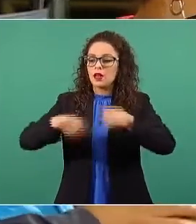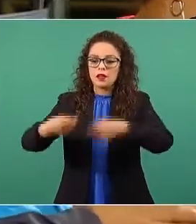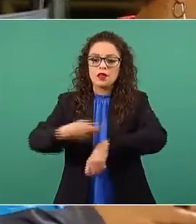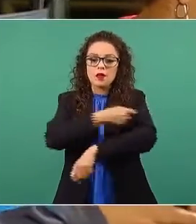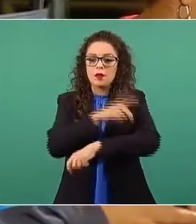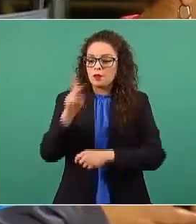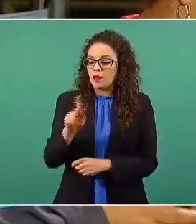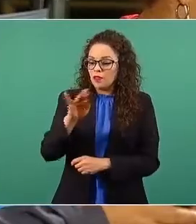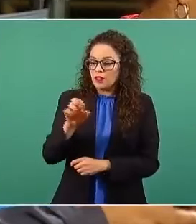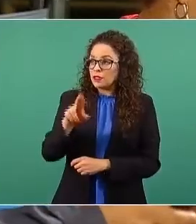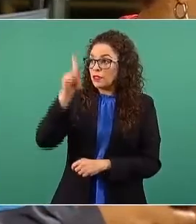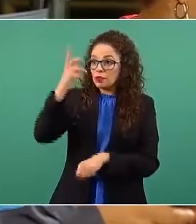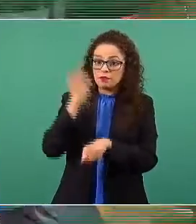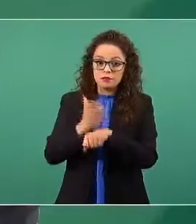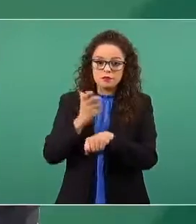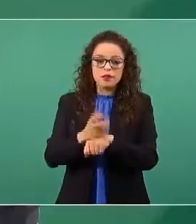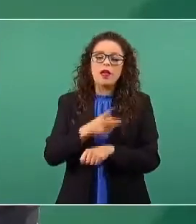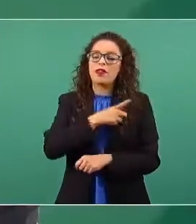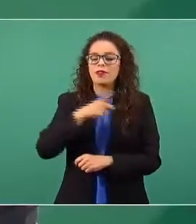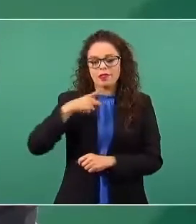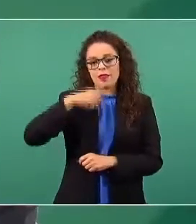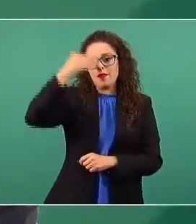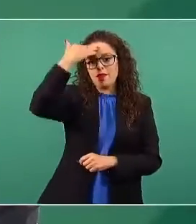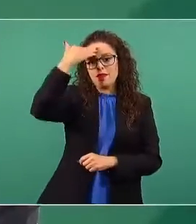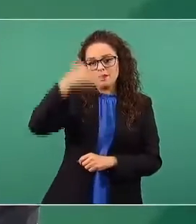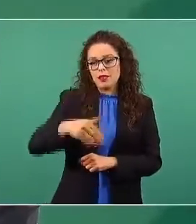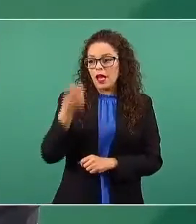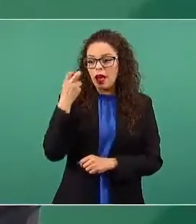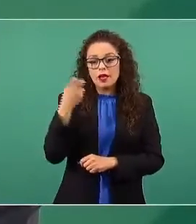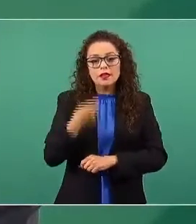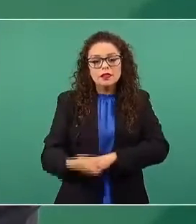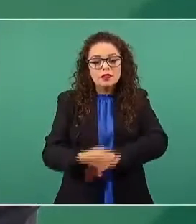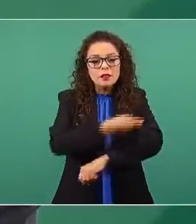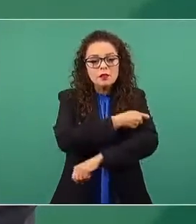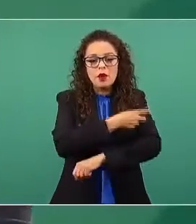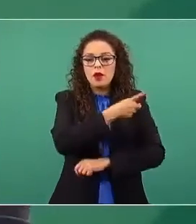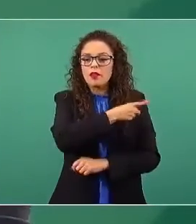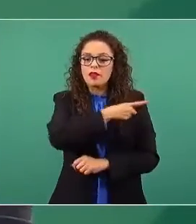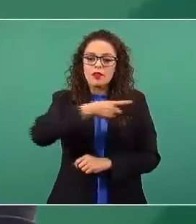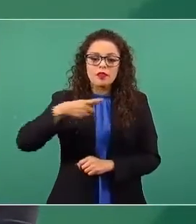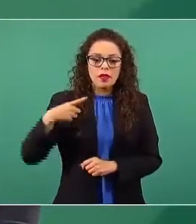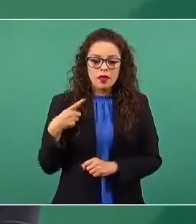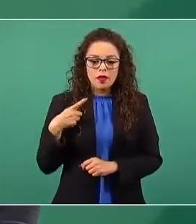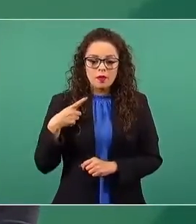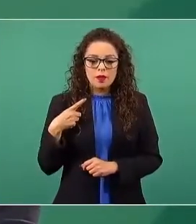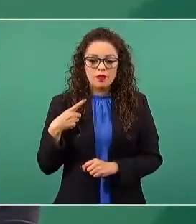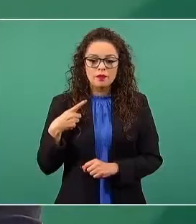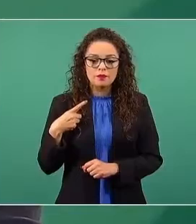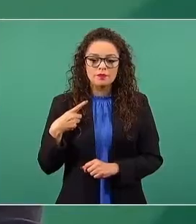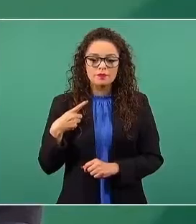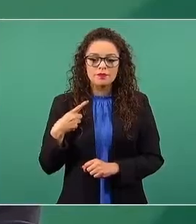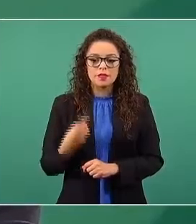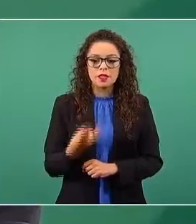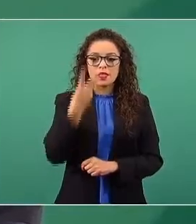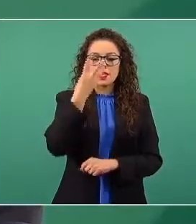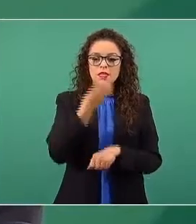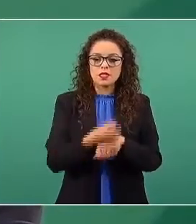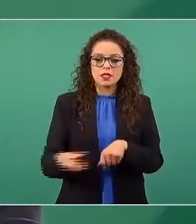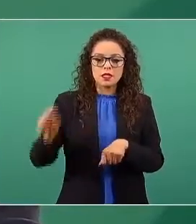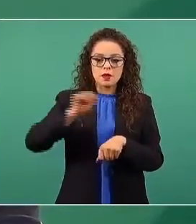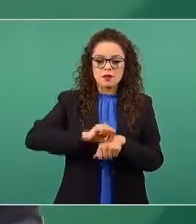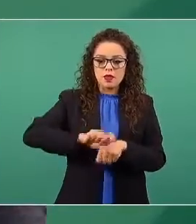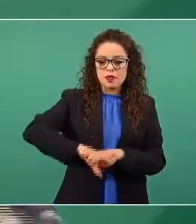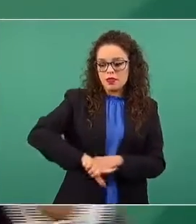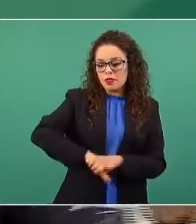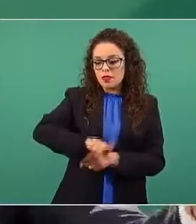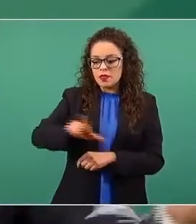Estados Unidos debe tener presente que la vacuna de Pfizer se debe aplicar 3 semanas